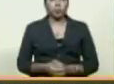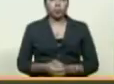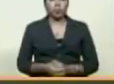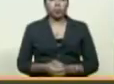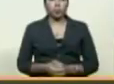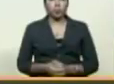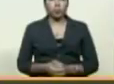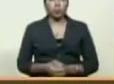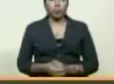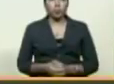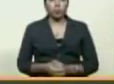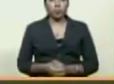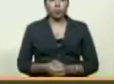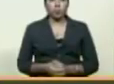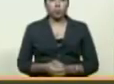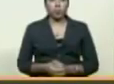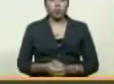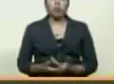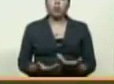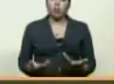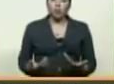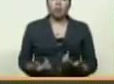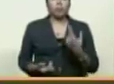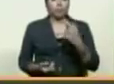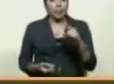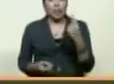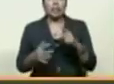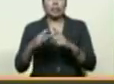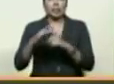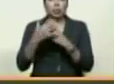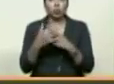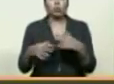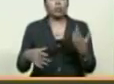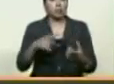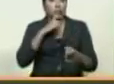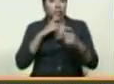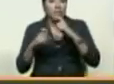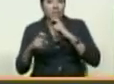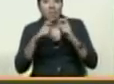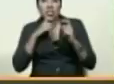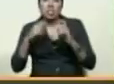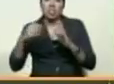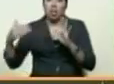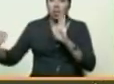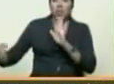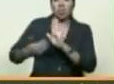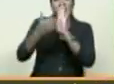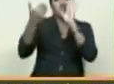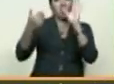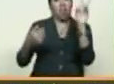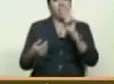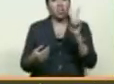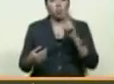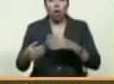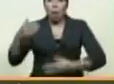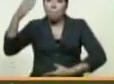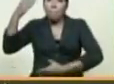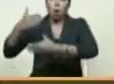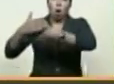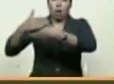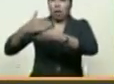Por más duras que sean las circunstancias que nos han querido imponer, con bloqueos,